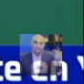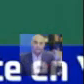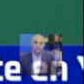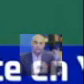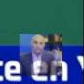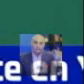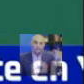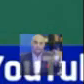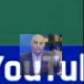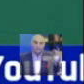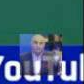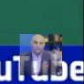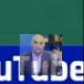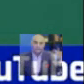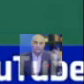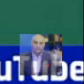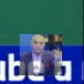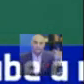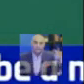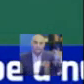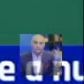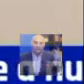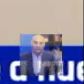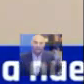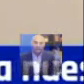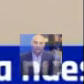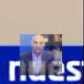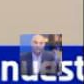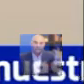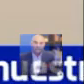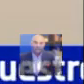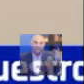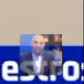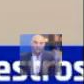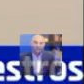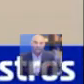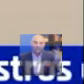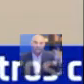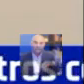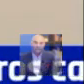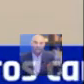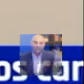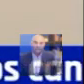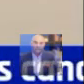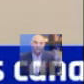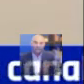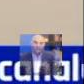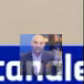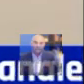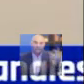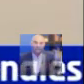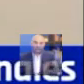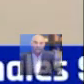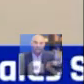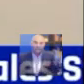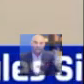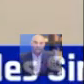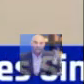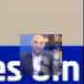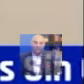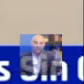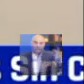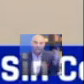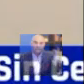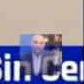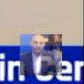siempre en favor. Pues qué chingonería de personaje que recibe la distinción más alta para un extranjero que entrega el